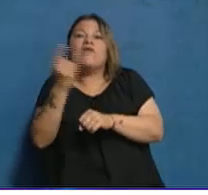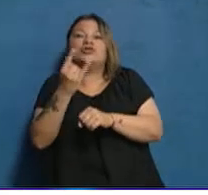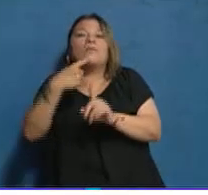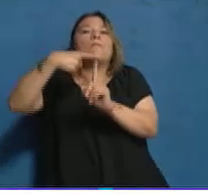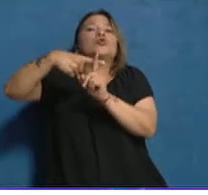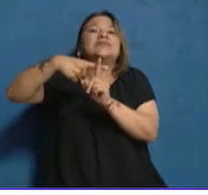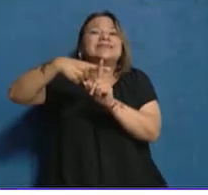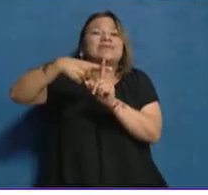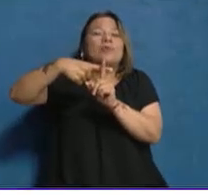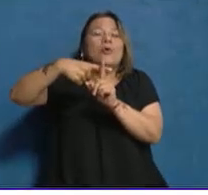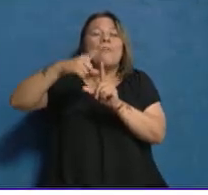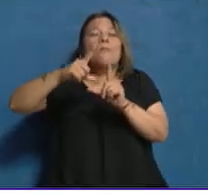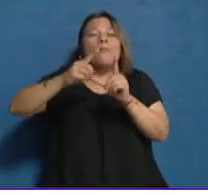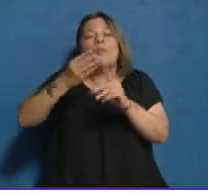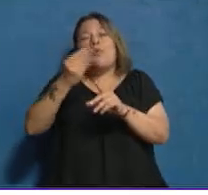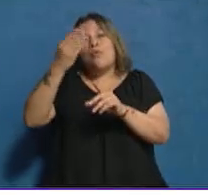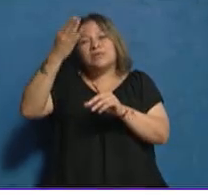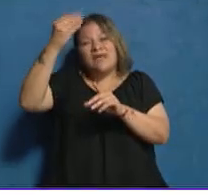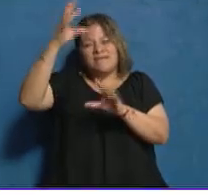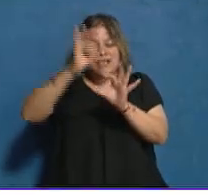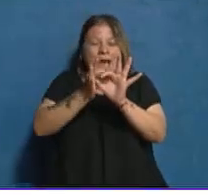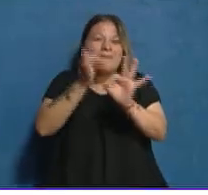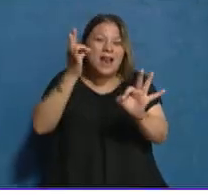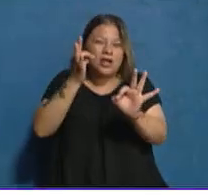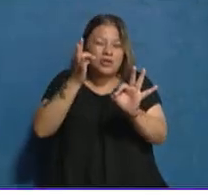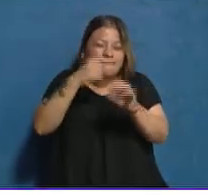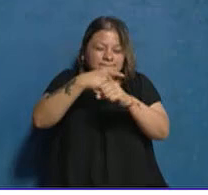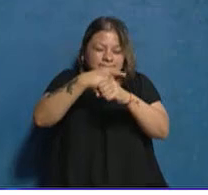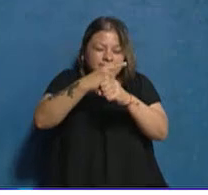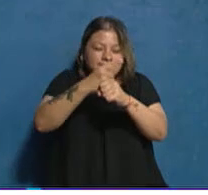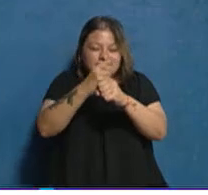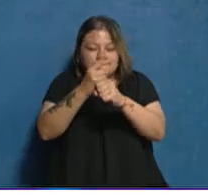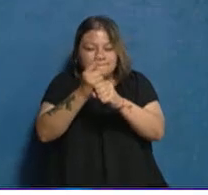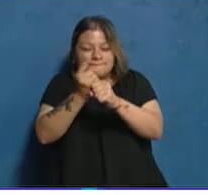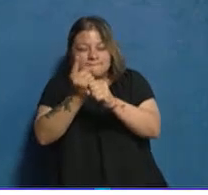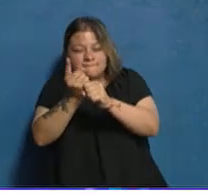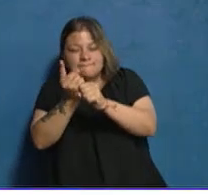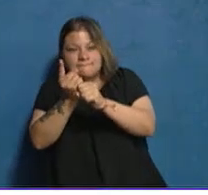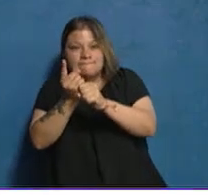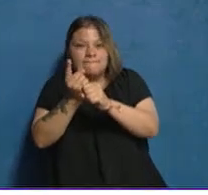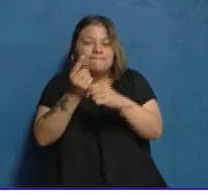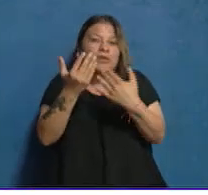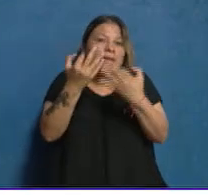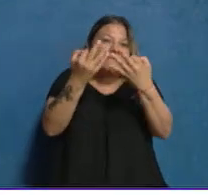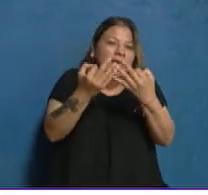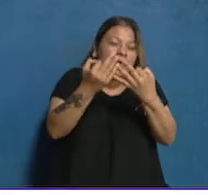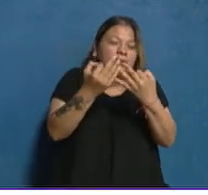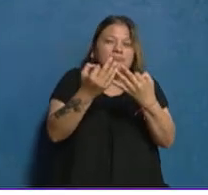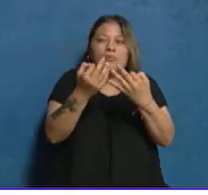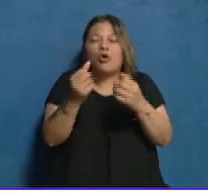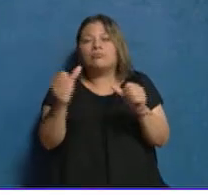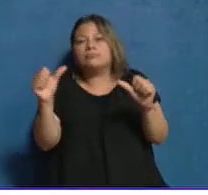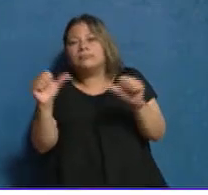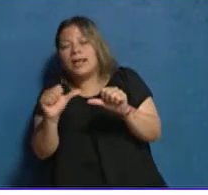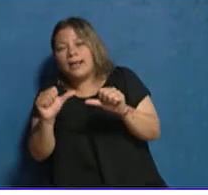Muchas veces la calibración de los aparatos, otras veces que estén o no homologados esos dispositivos con los cuales se hace